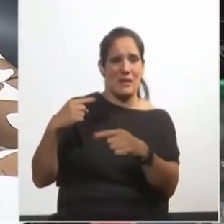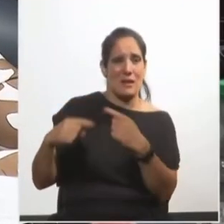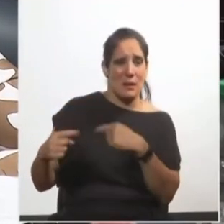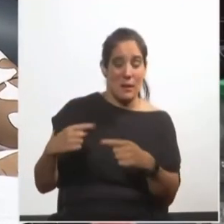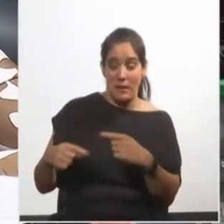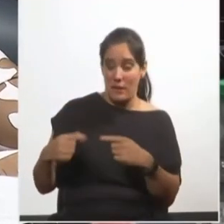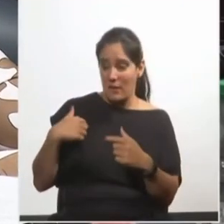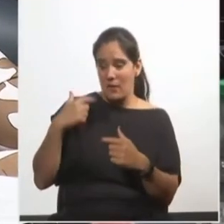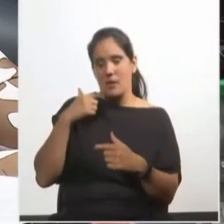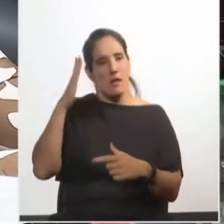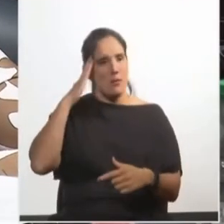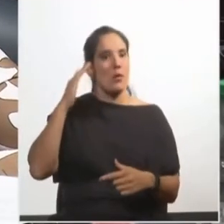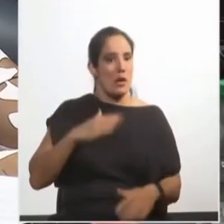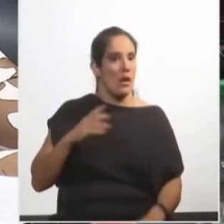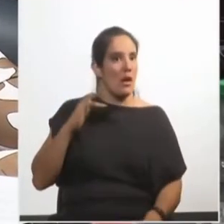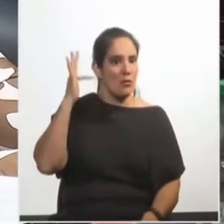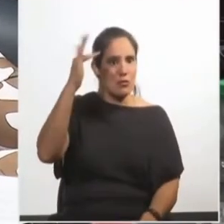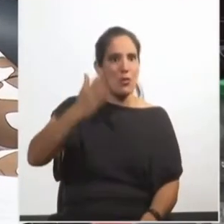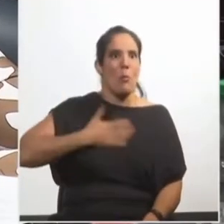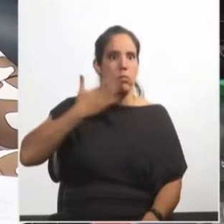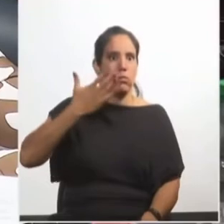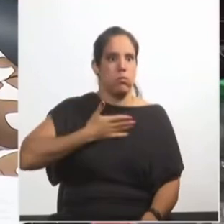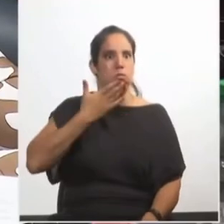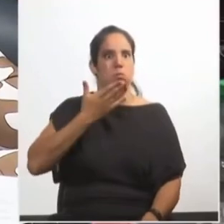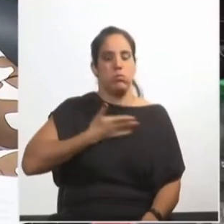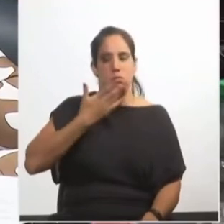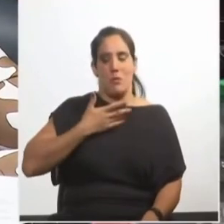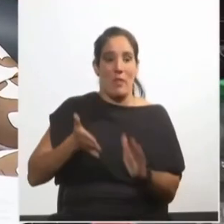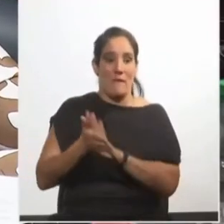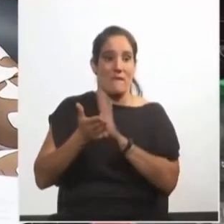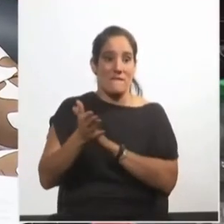reclamos de estas personas cuando se acerque el momento de